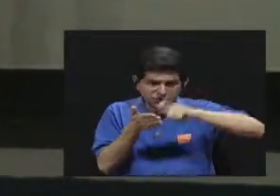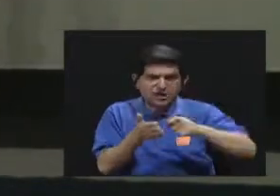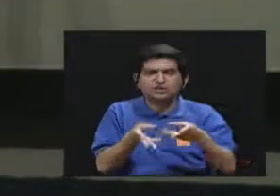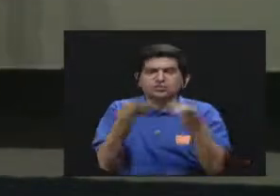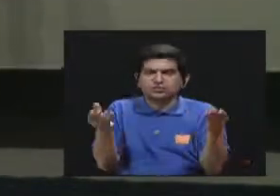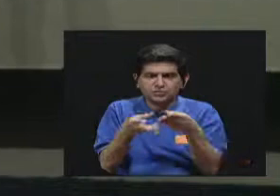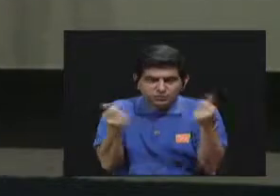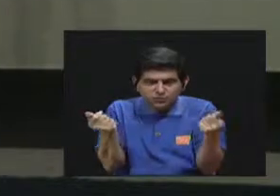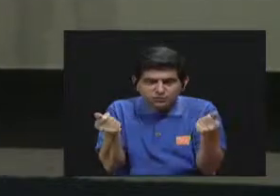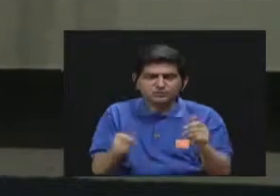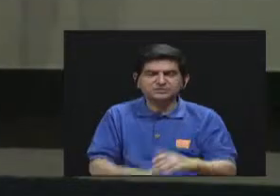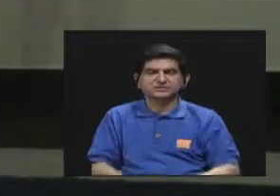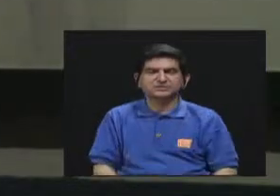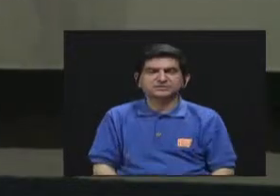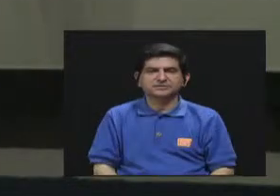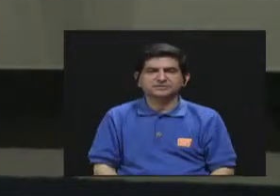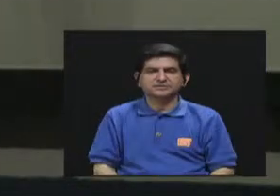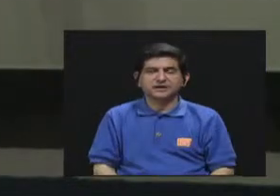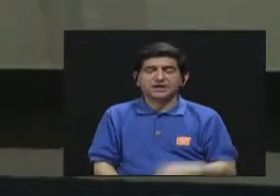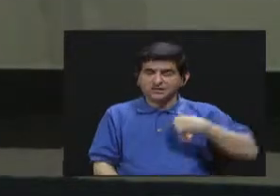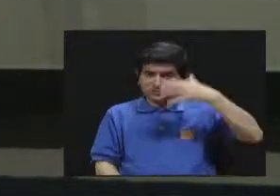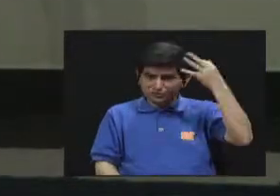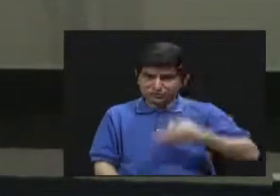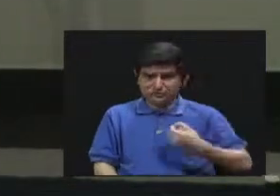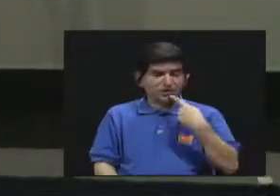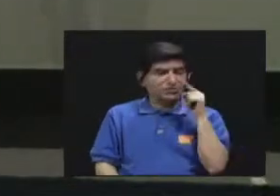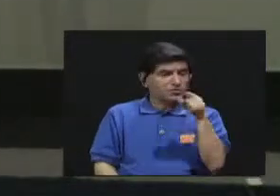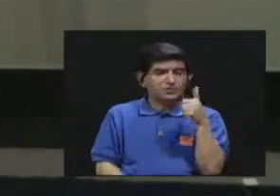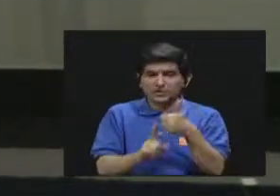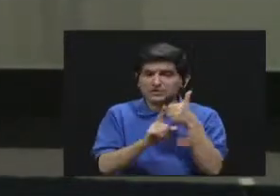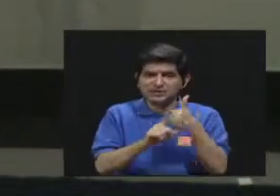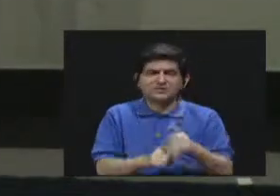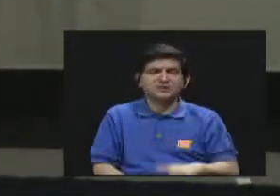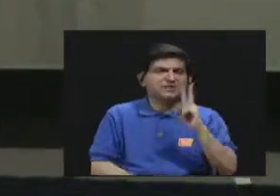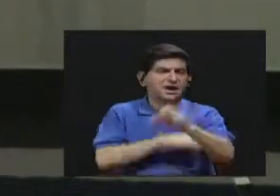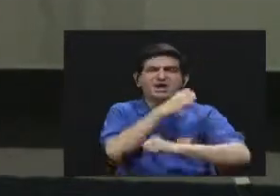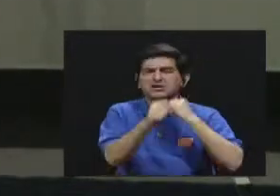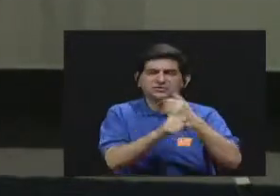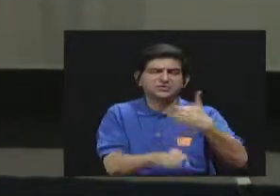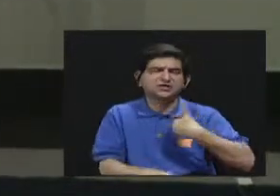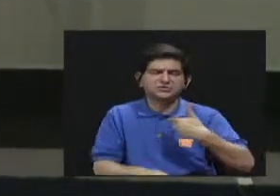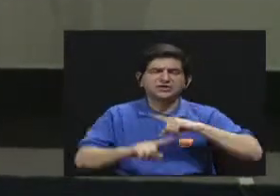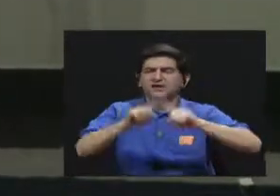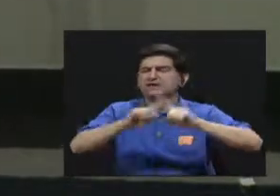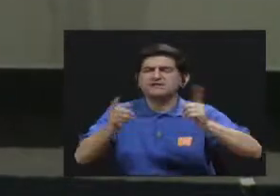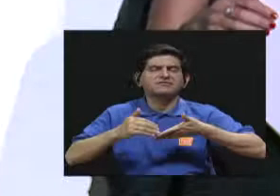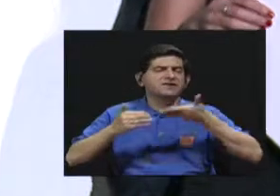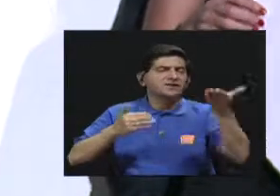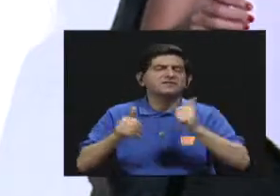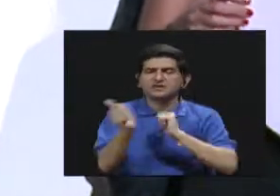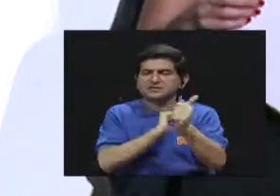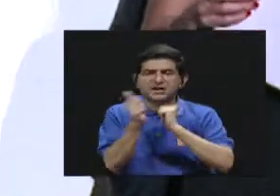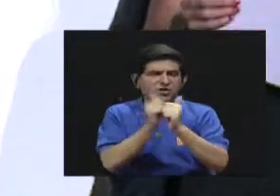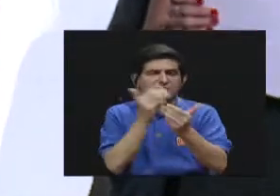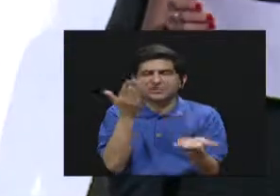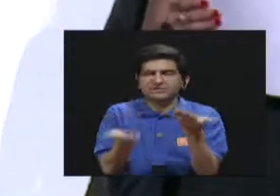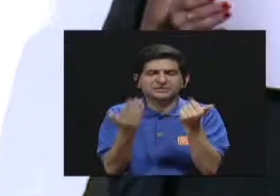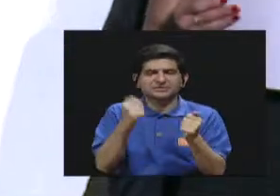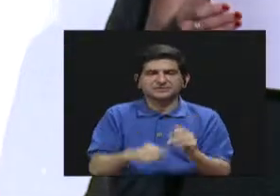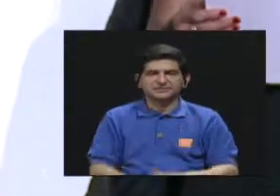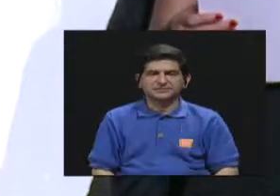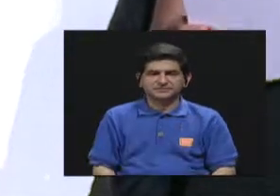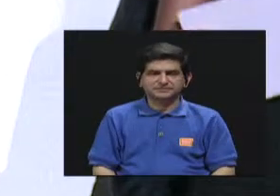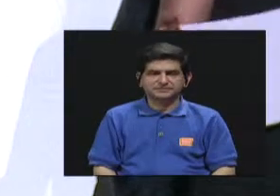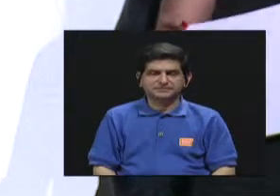Entonces, creo que, como decía ella misma, en un par de años van a tener un montón de cosas en competencia probablemente.